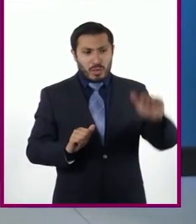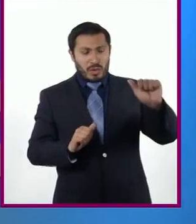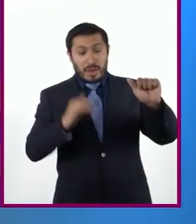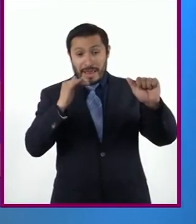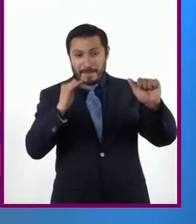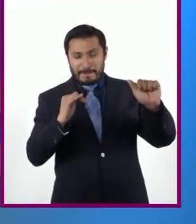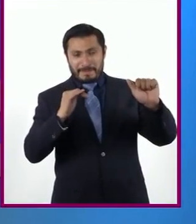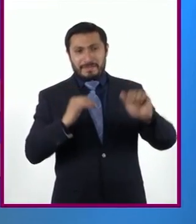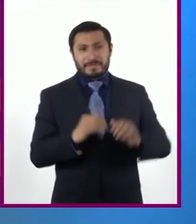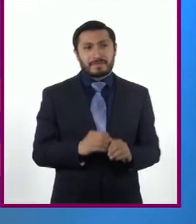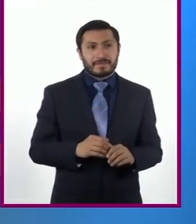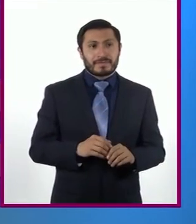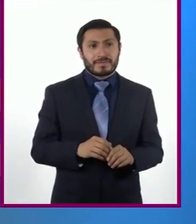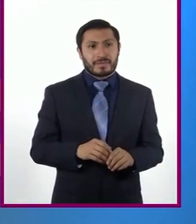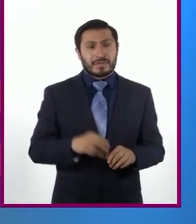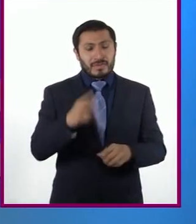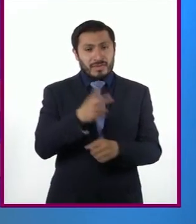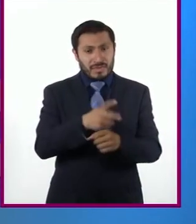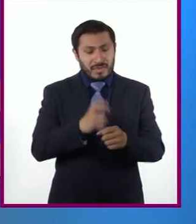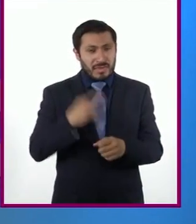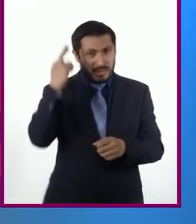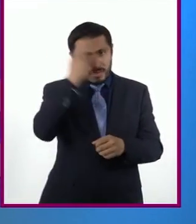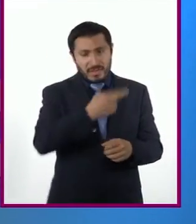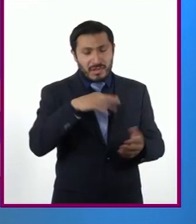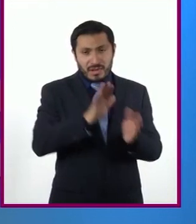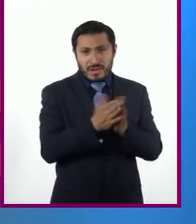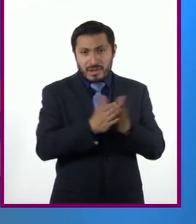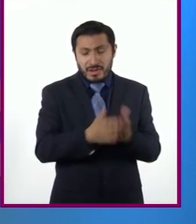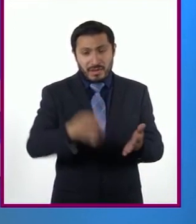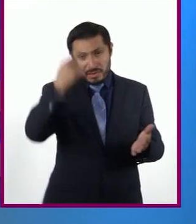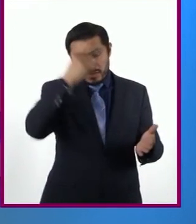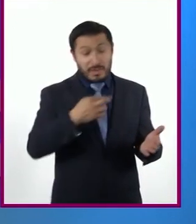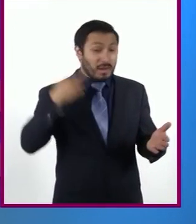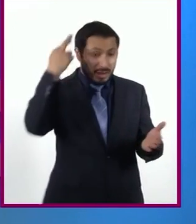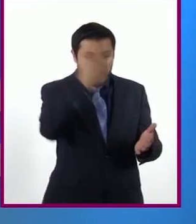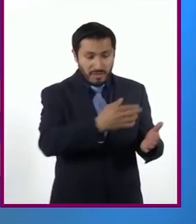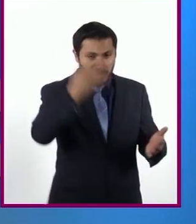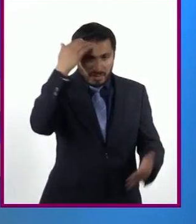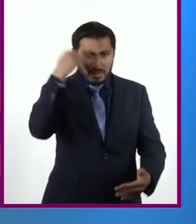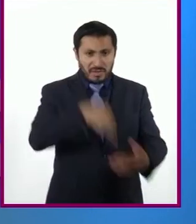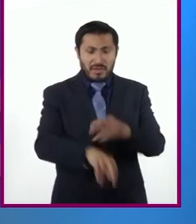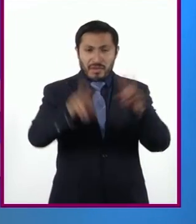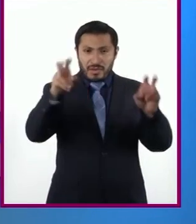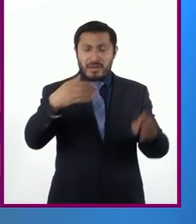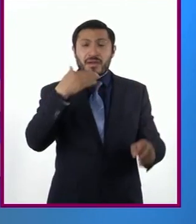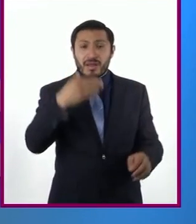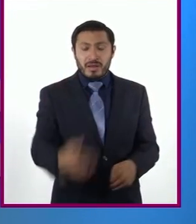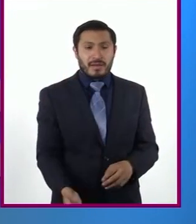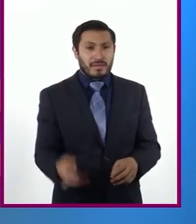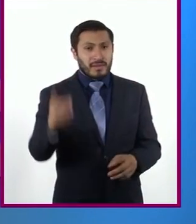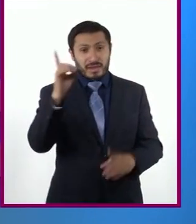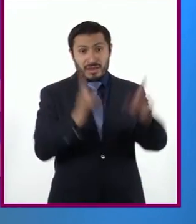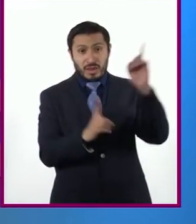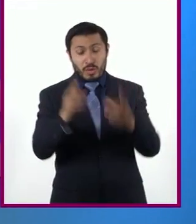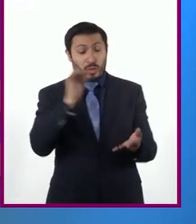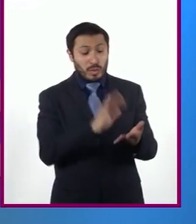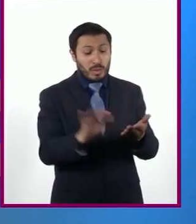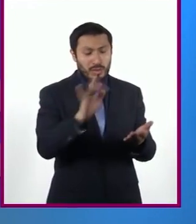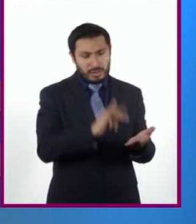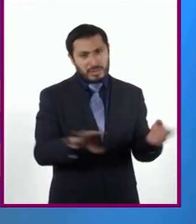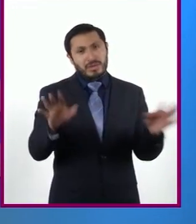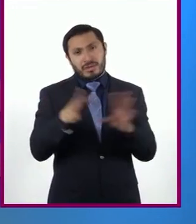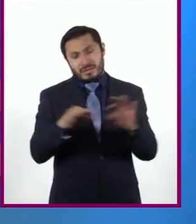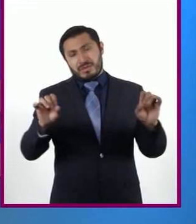mínimo. Los invito a revisar sus libros de texto para afirmar, rectificar y consultar sus posibles dudas, así como